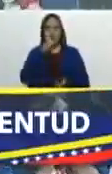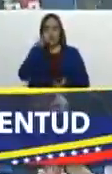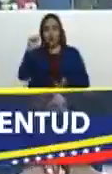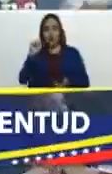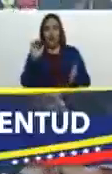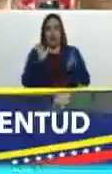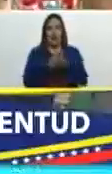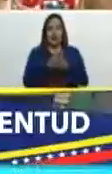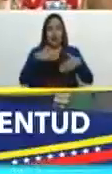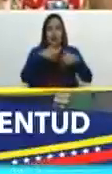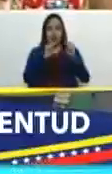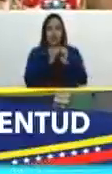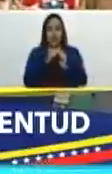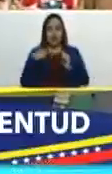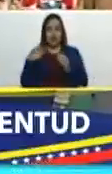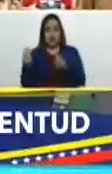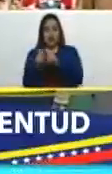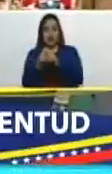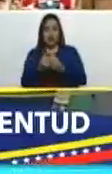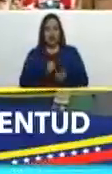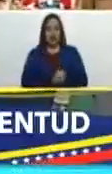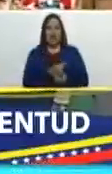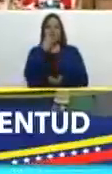Venezuela, Venezuela, hablemos de Venezuela.